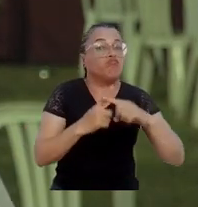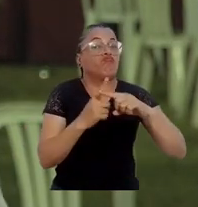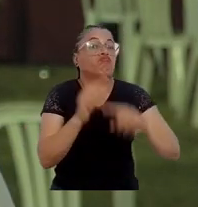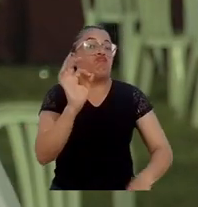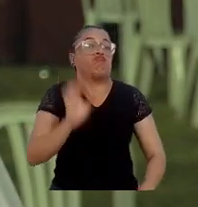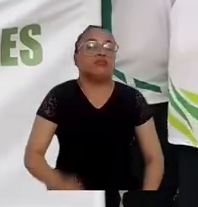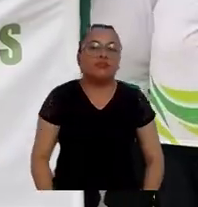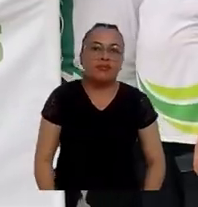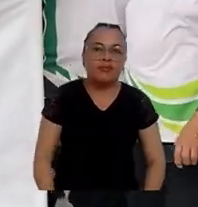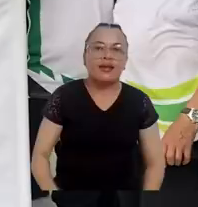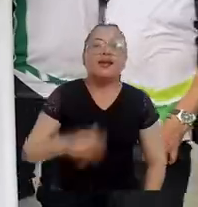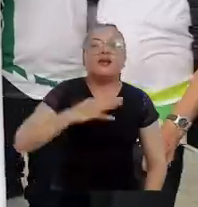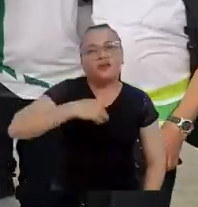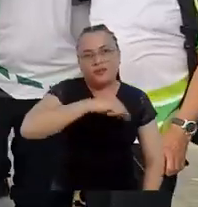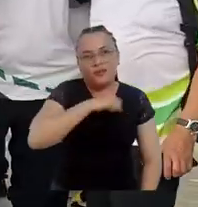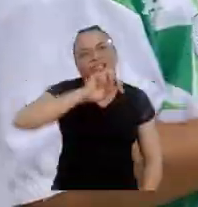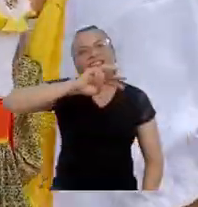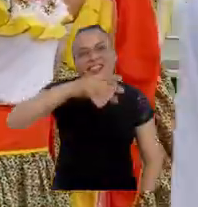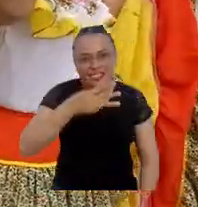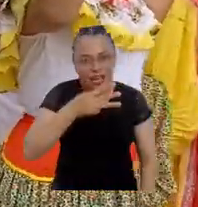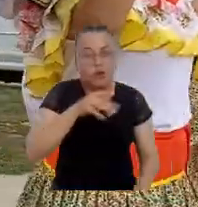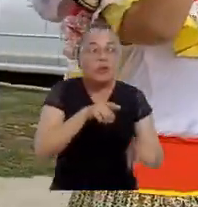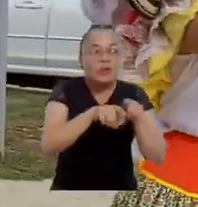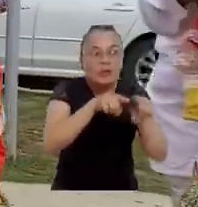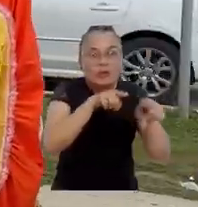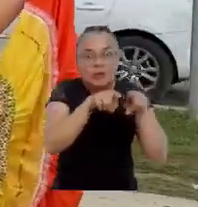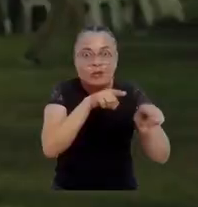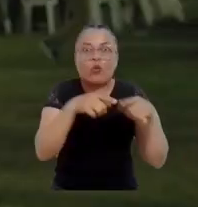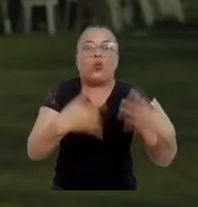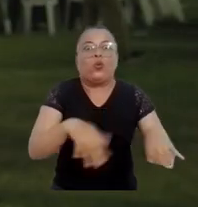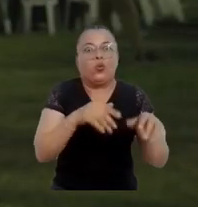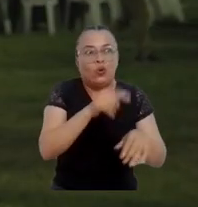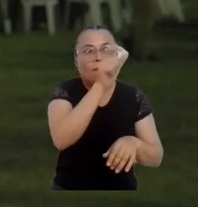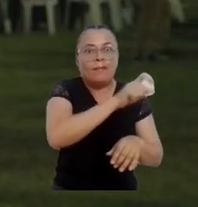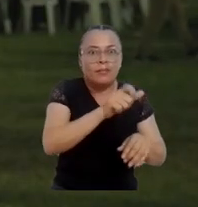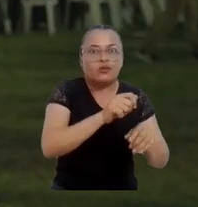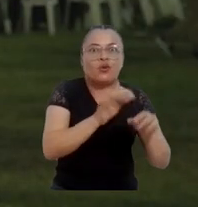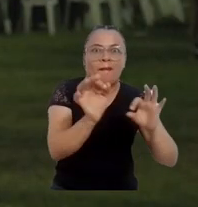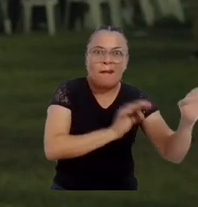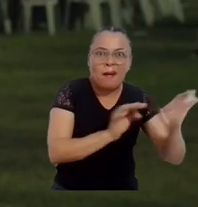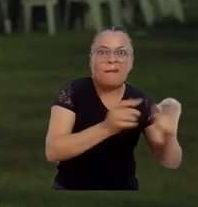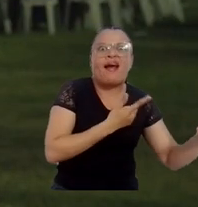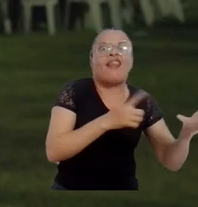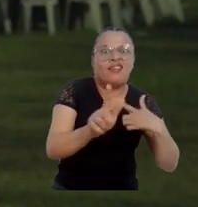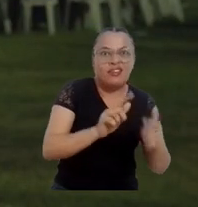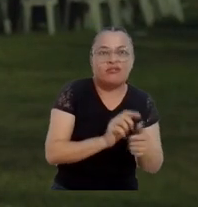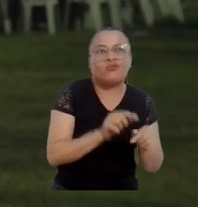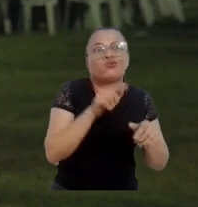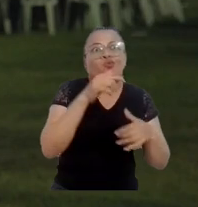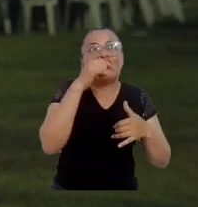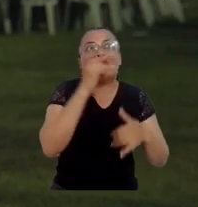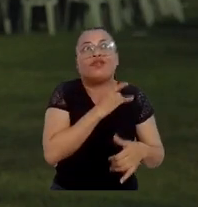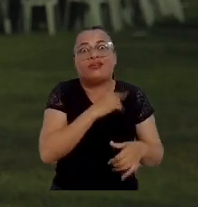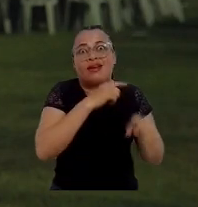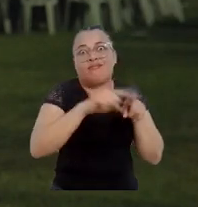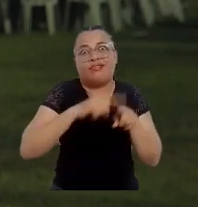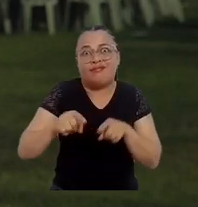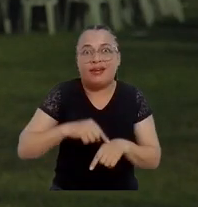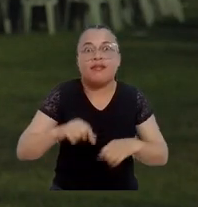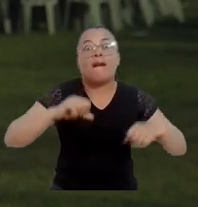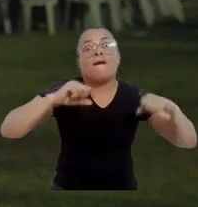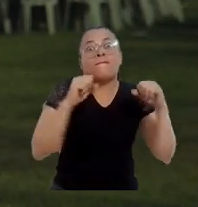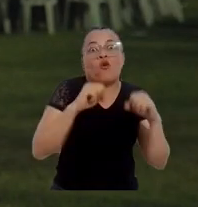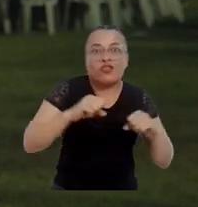para nosotros es muy positivo. Quedamos de terceras, muy reñidos, sí, gente pues muy preparada porque pues vienen, pues imagínate,